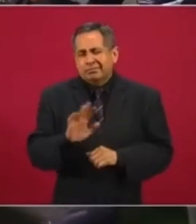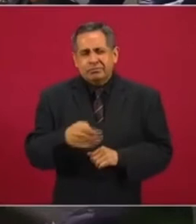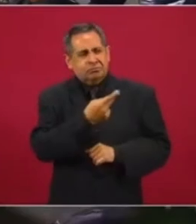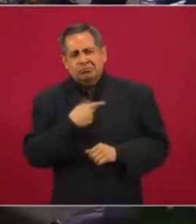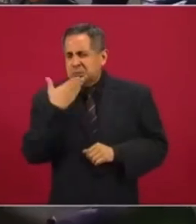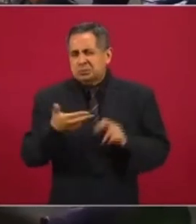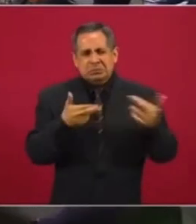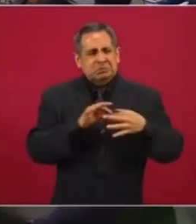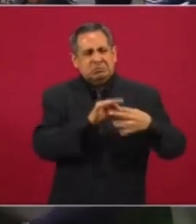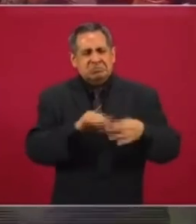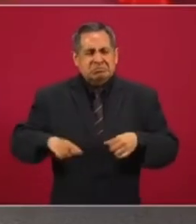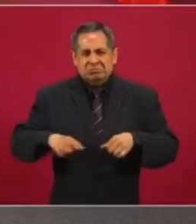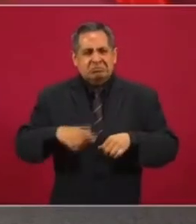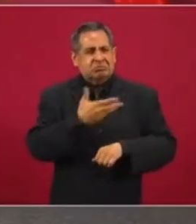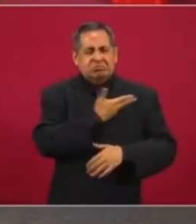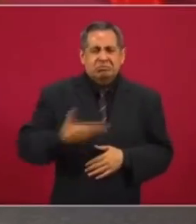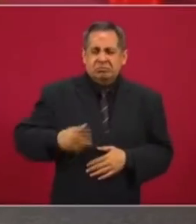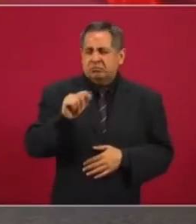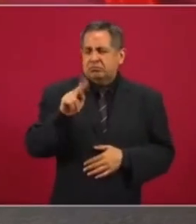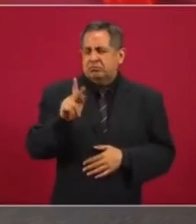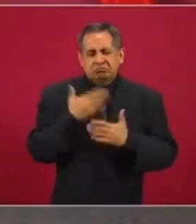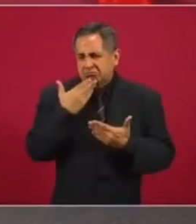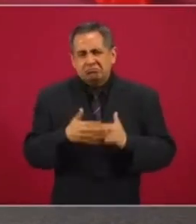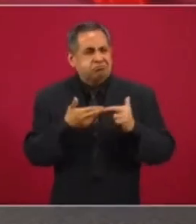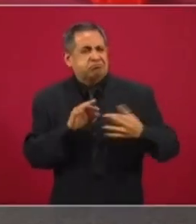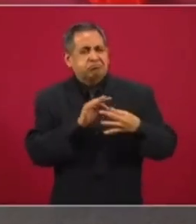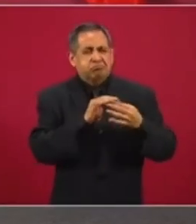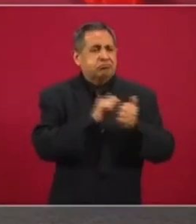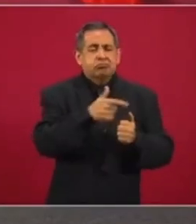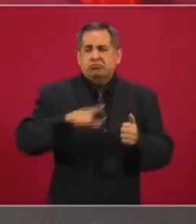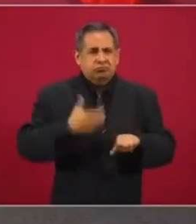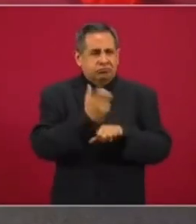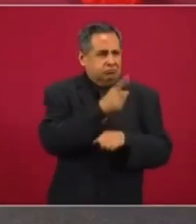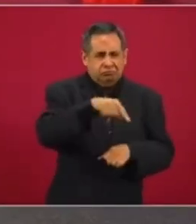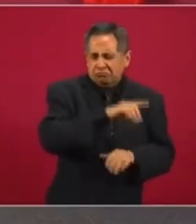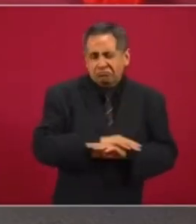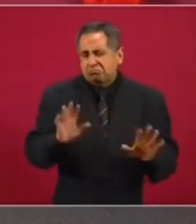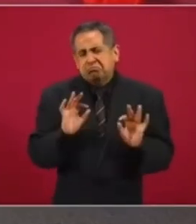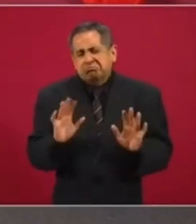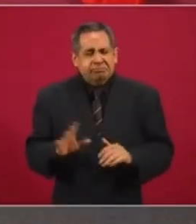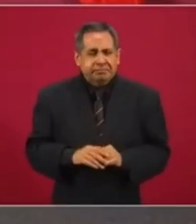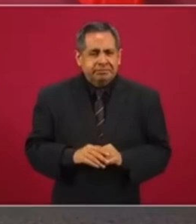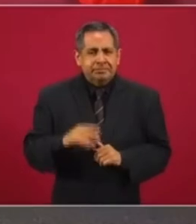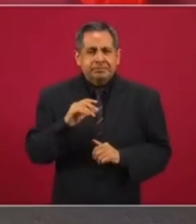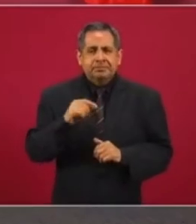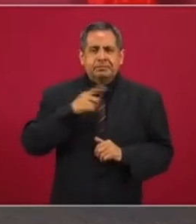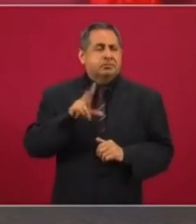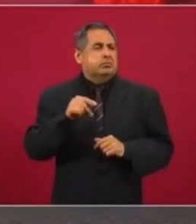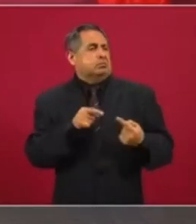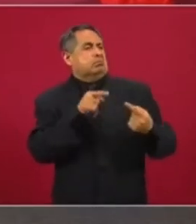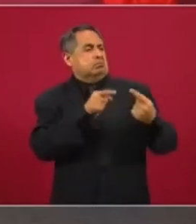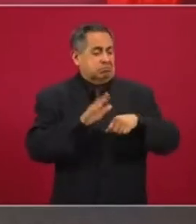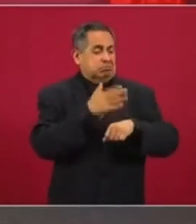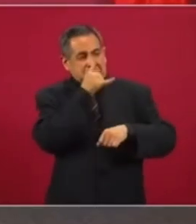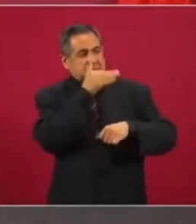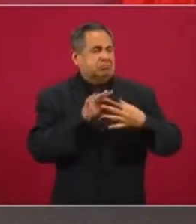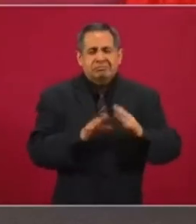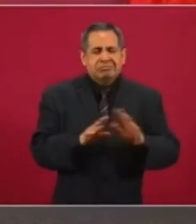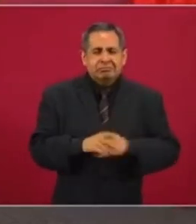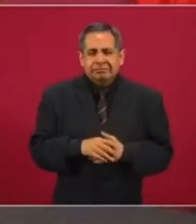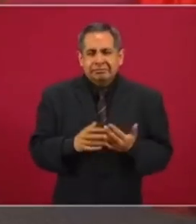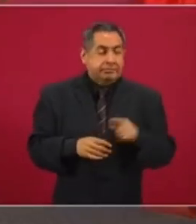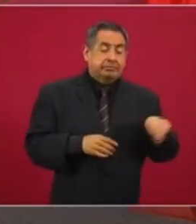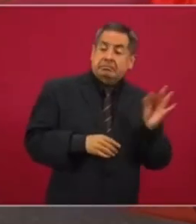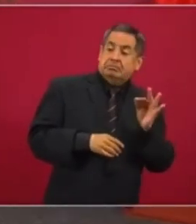relación con el gobierno del presidente Donald Trump, tenemos muy buena relación con el gobierno de Estados Unidos y no vamos a